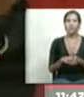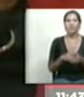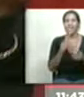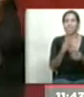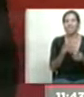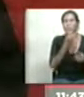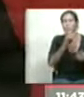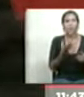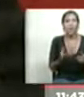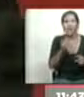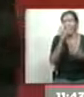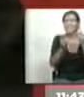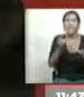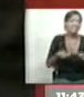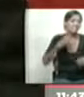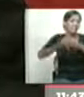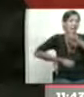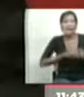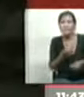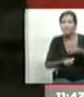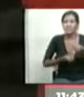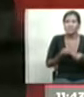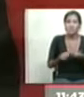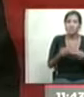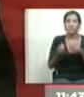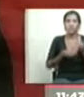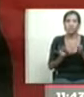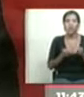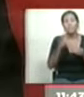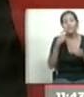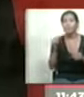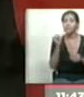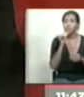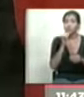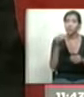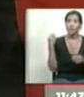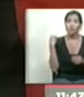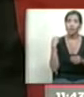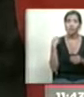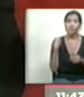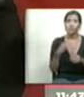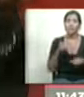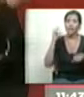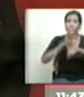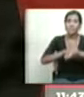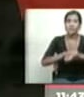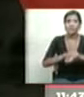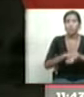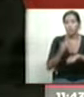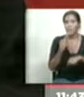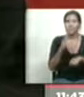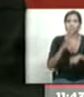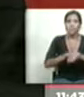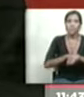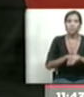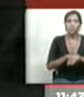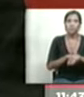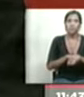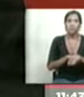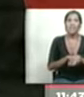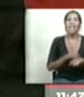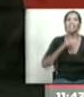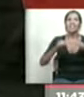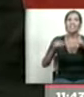bueno, que aquí la gente hace y deshace y no hacen nada. Mira, me están informando que en ese momento quedaron detenidos, y lo vamos a decir, el director